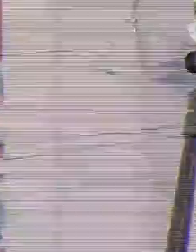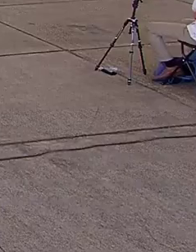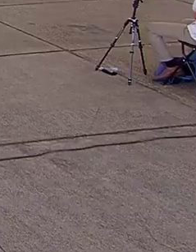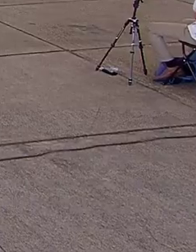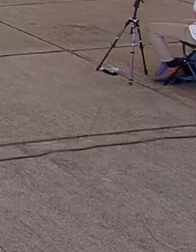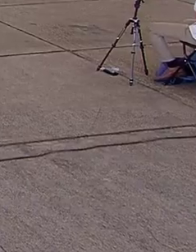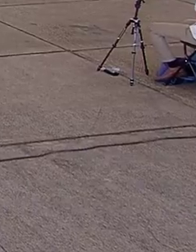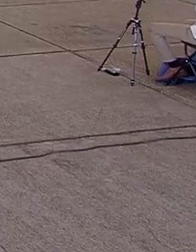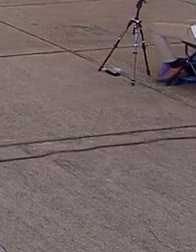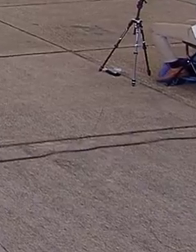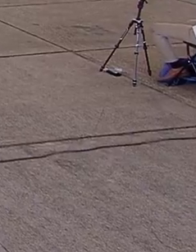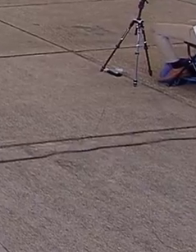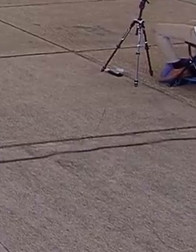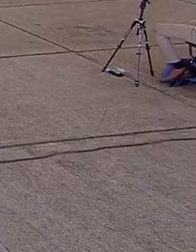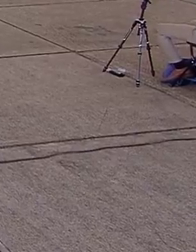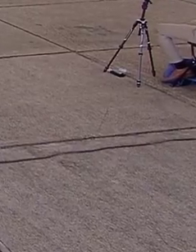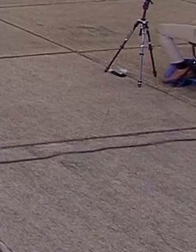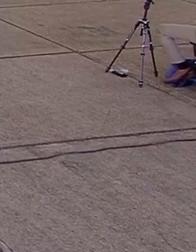esa flotilla al ejército